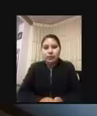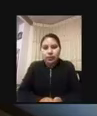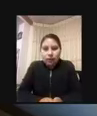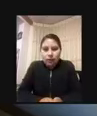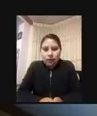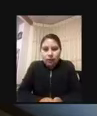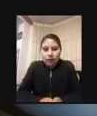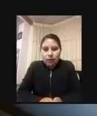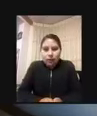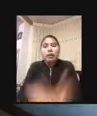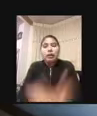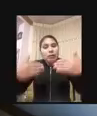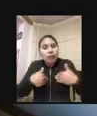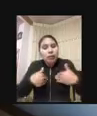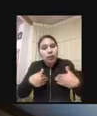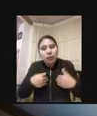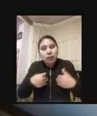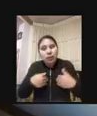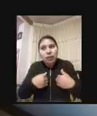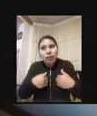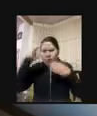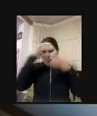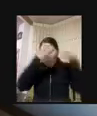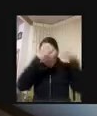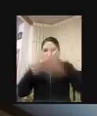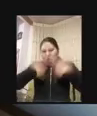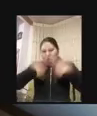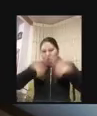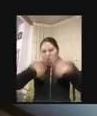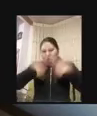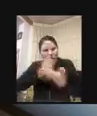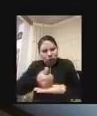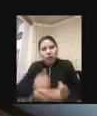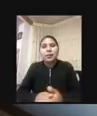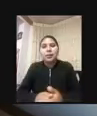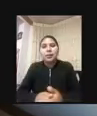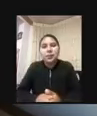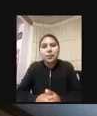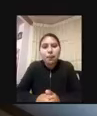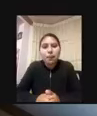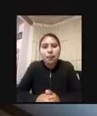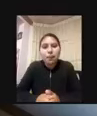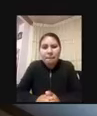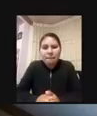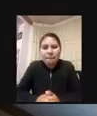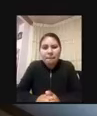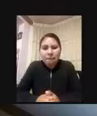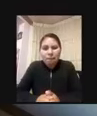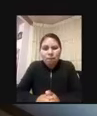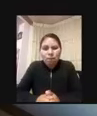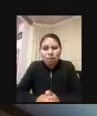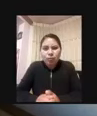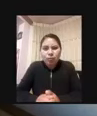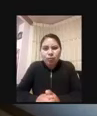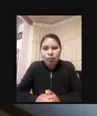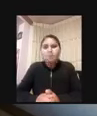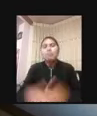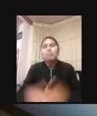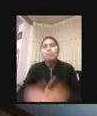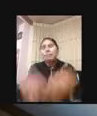buscar soluciones, ¿verdad? Como les voy diciendo. Entonces, hay que ser constantes con ellos. Por favor,